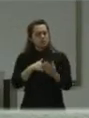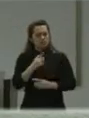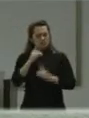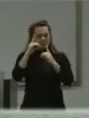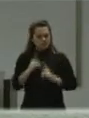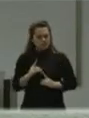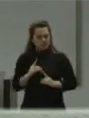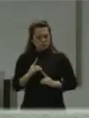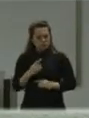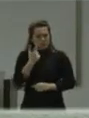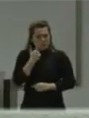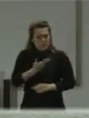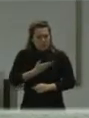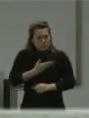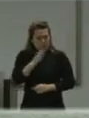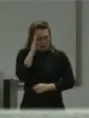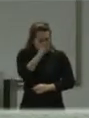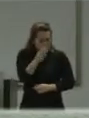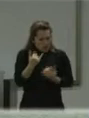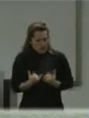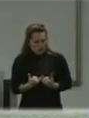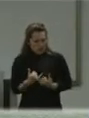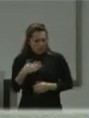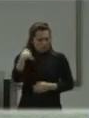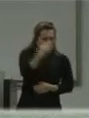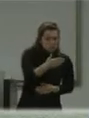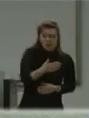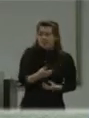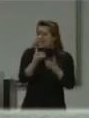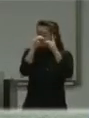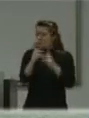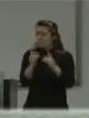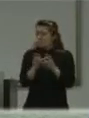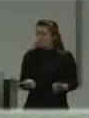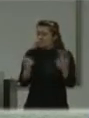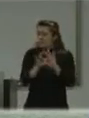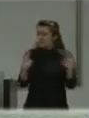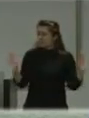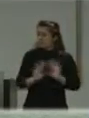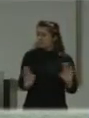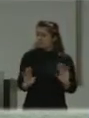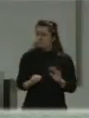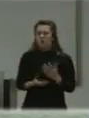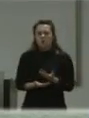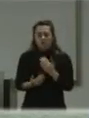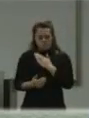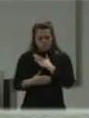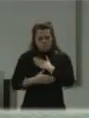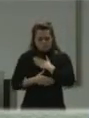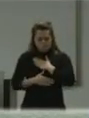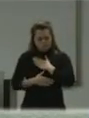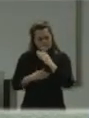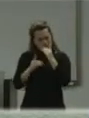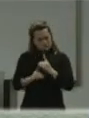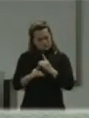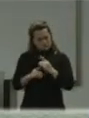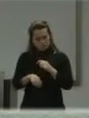cuándo ser padre o madre ya que será una decisión muy importante que habría que saber tomar